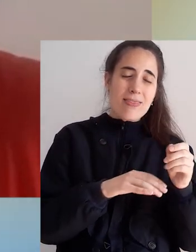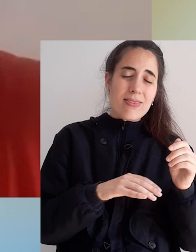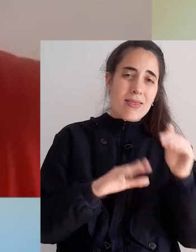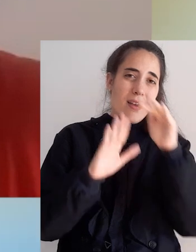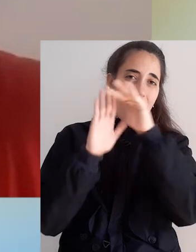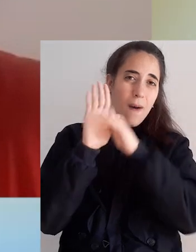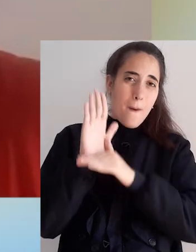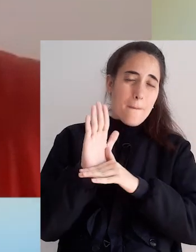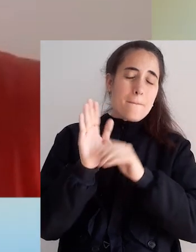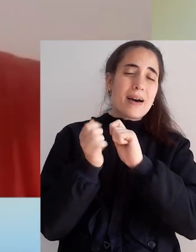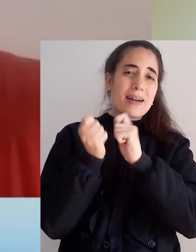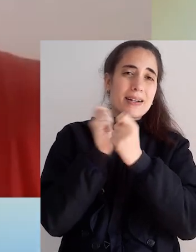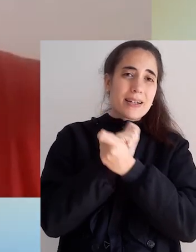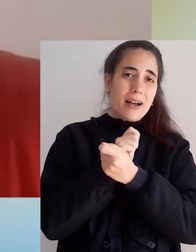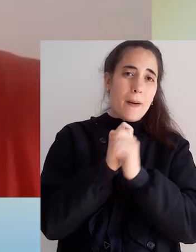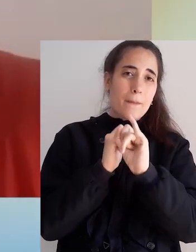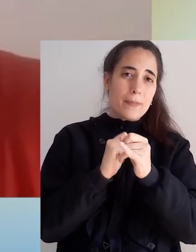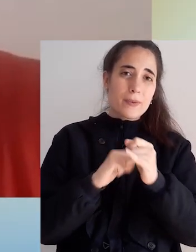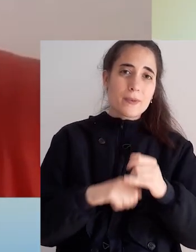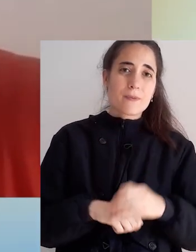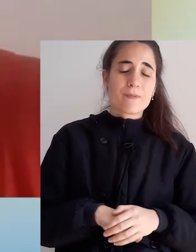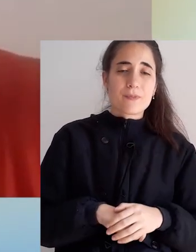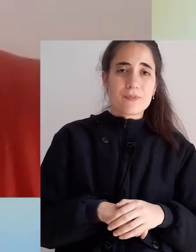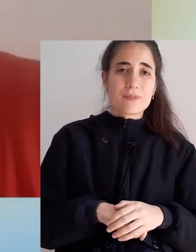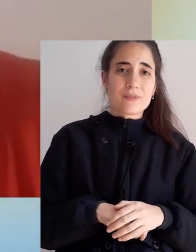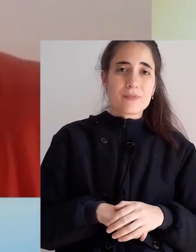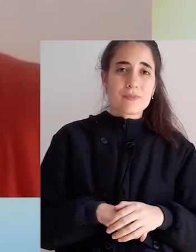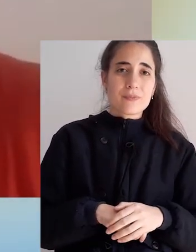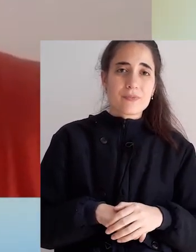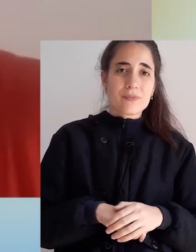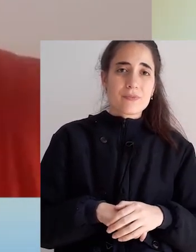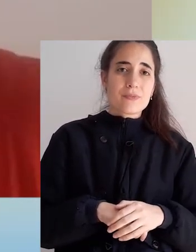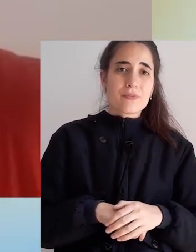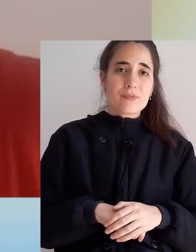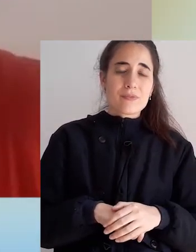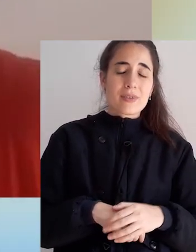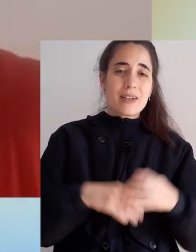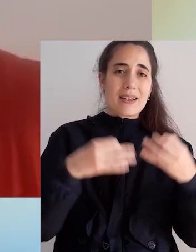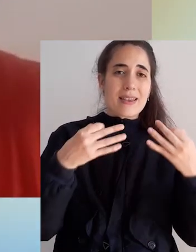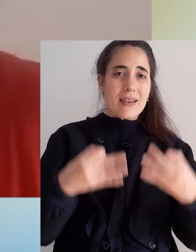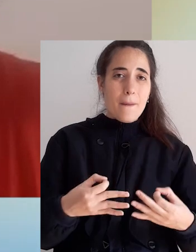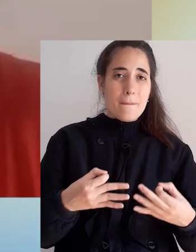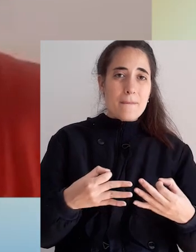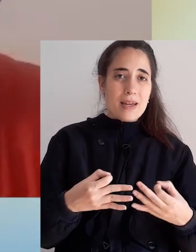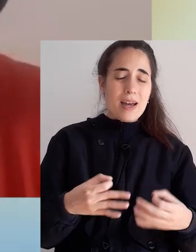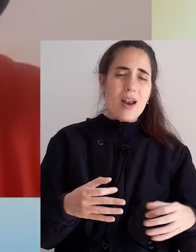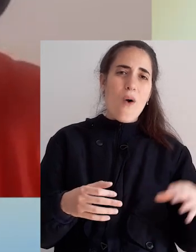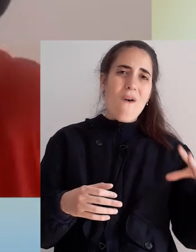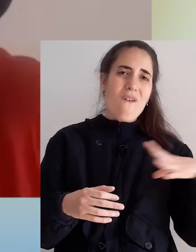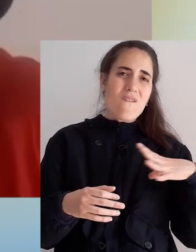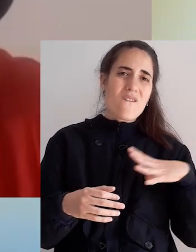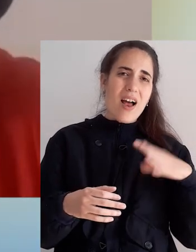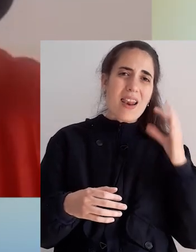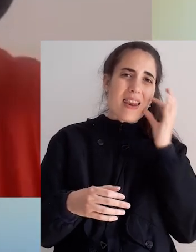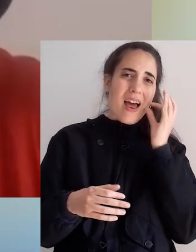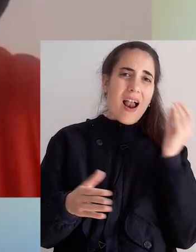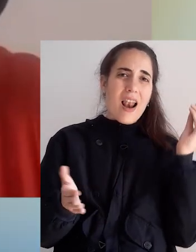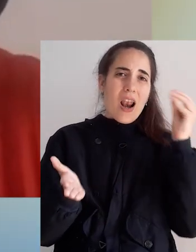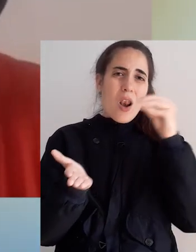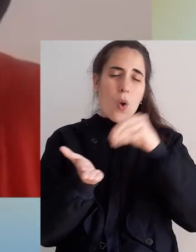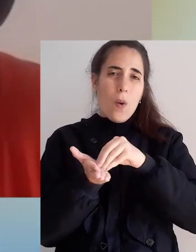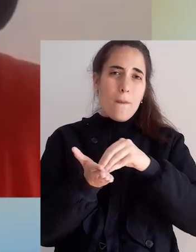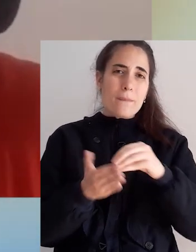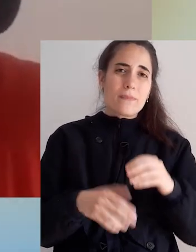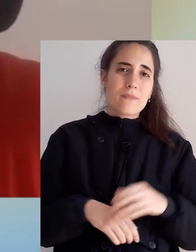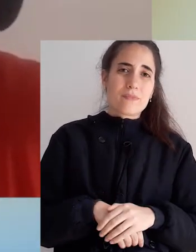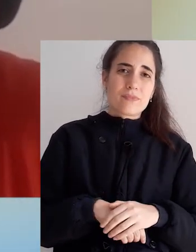Pero quiero hacer una advertencia, aprovechando estos espacios que nos dan, en este caso,